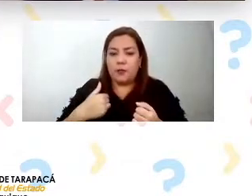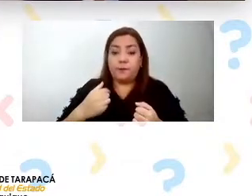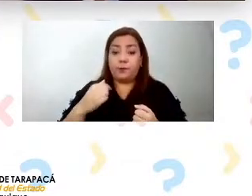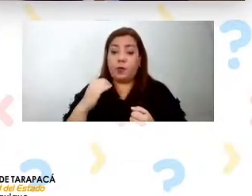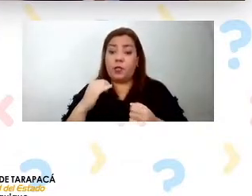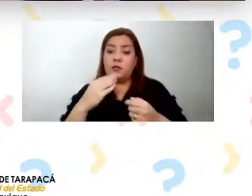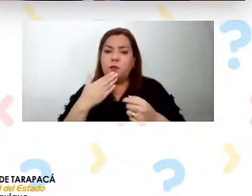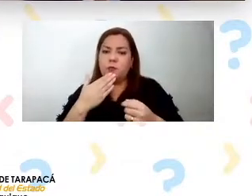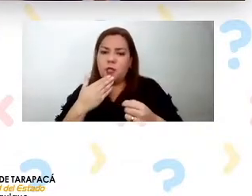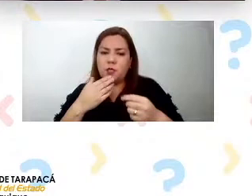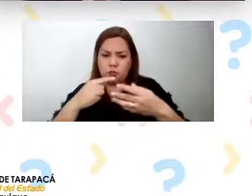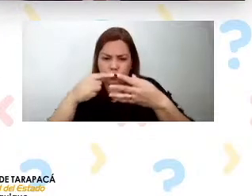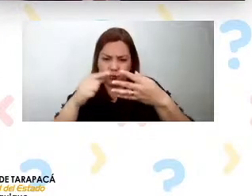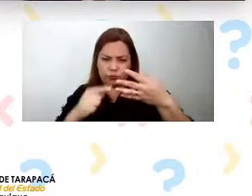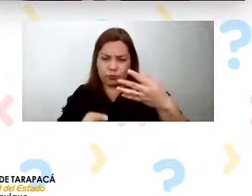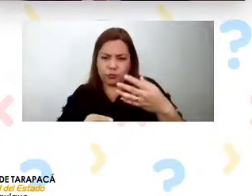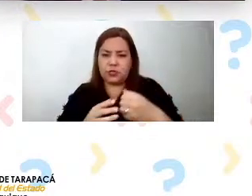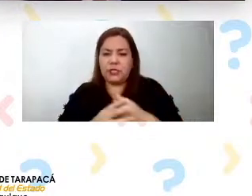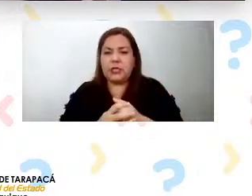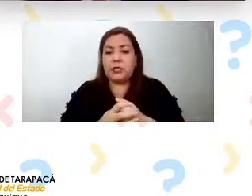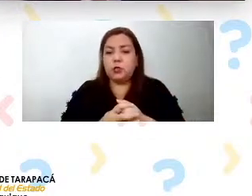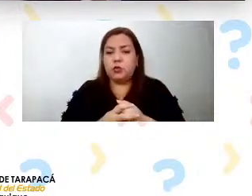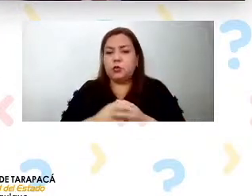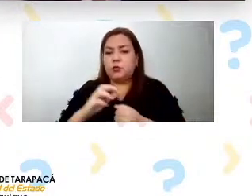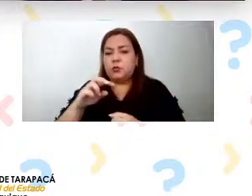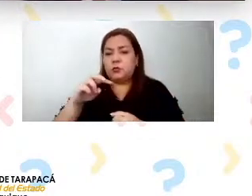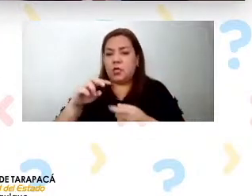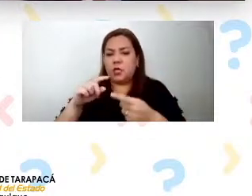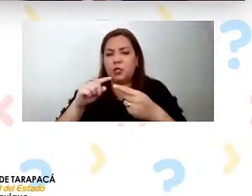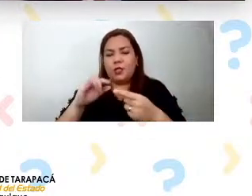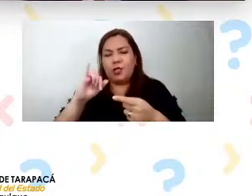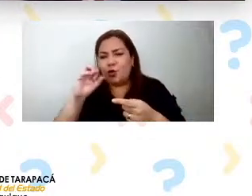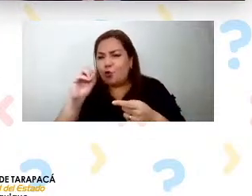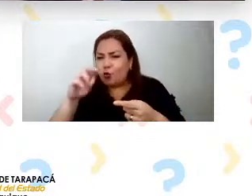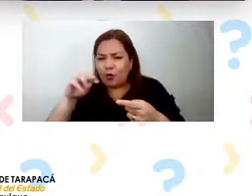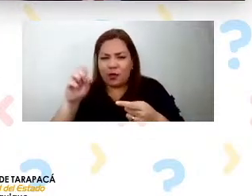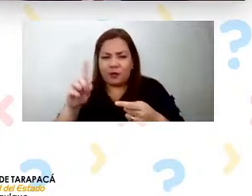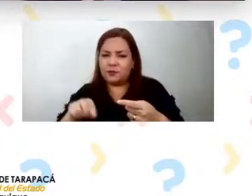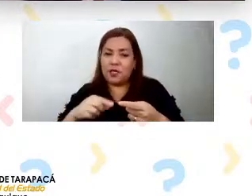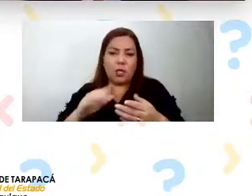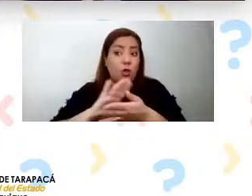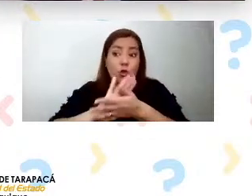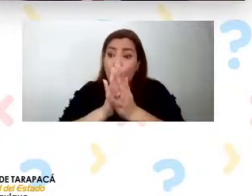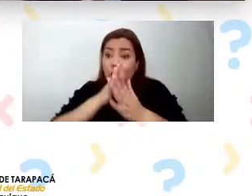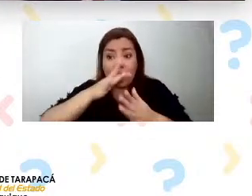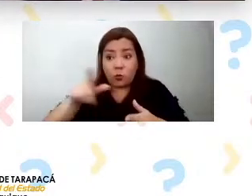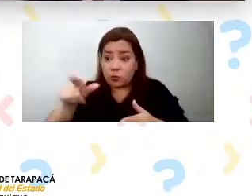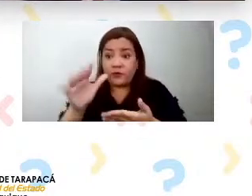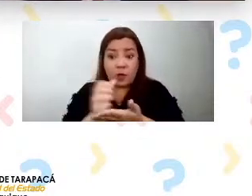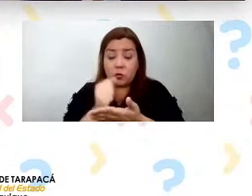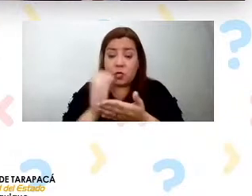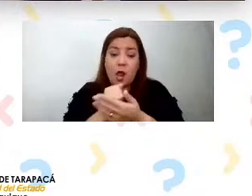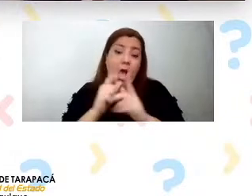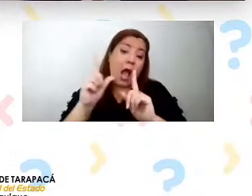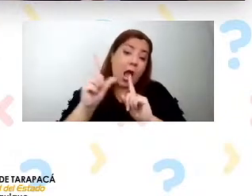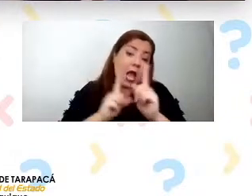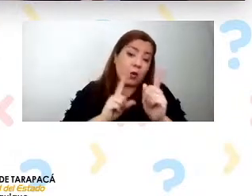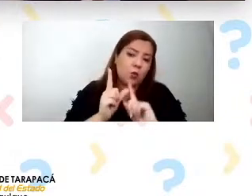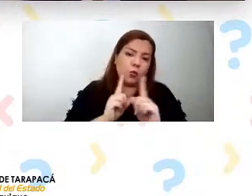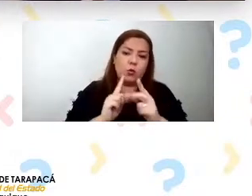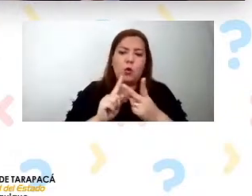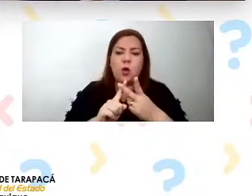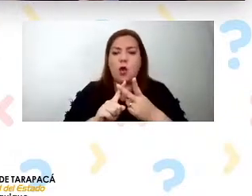mayoritarios son estos iones que usted los va a encontrar en todas las aguas. y algunos iones conocidos como